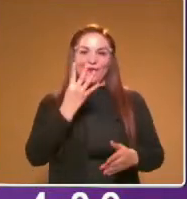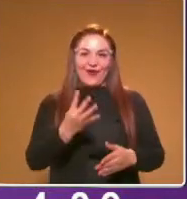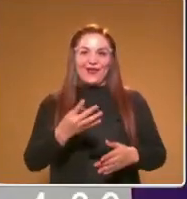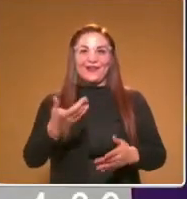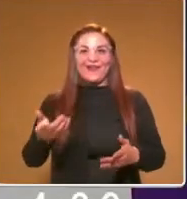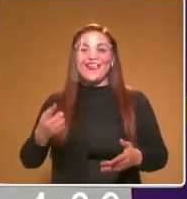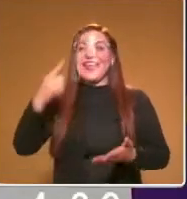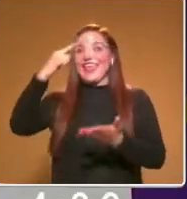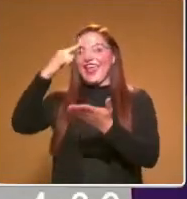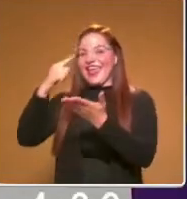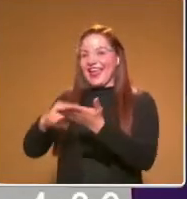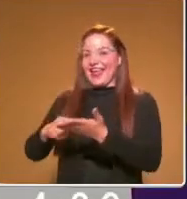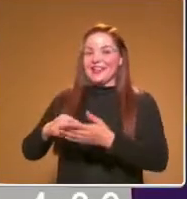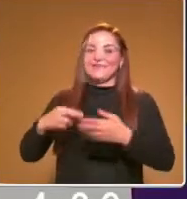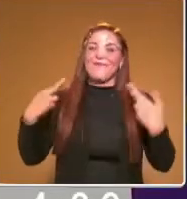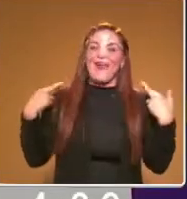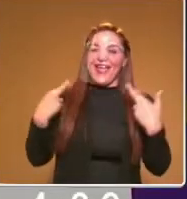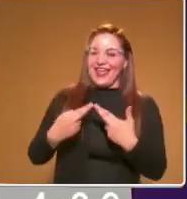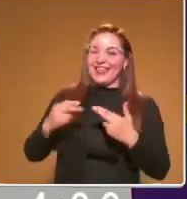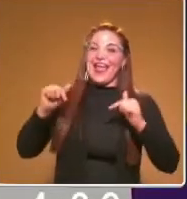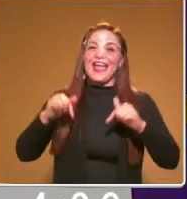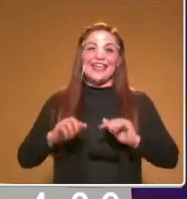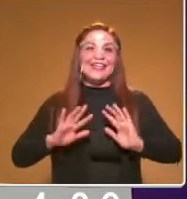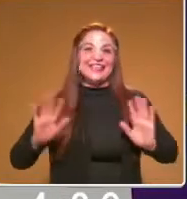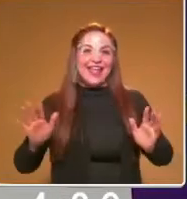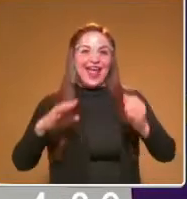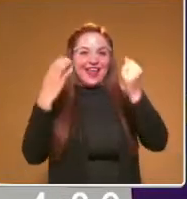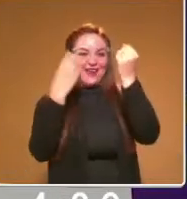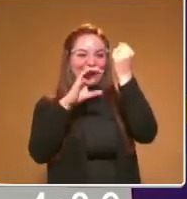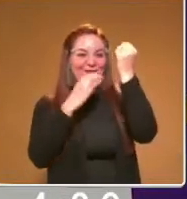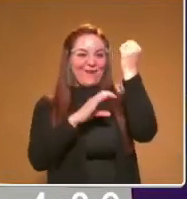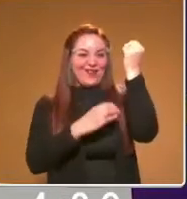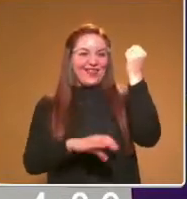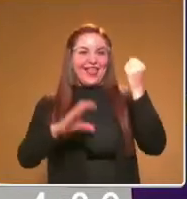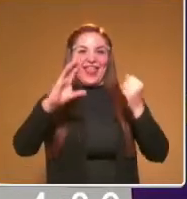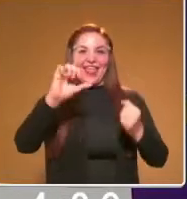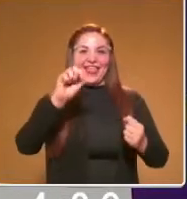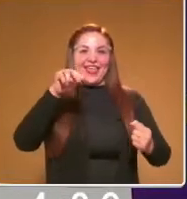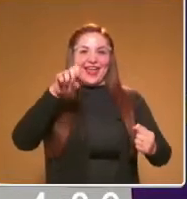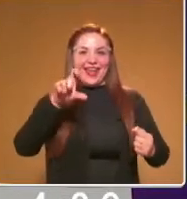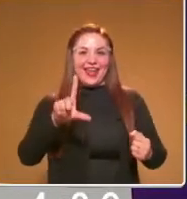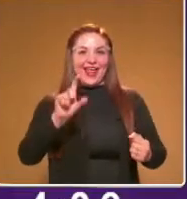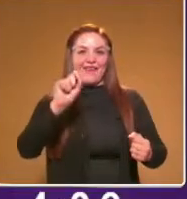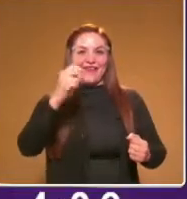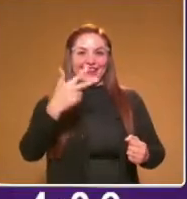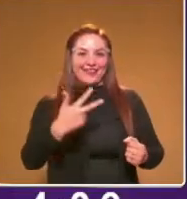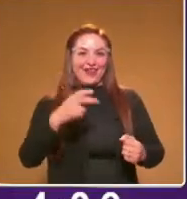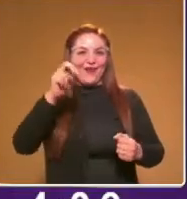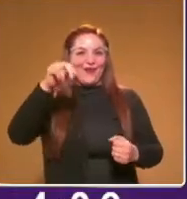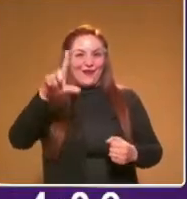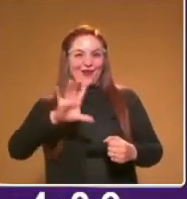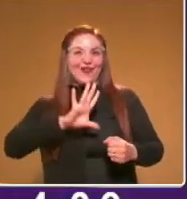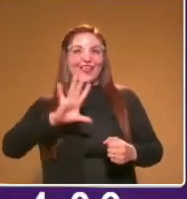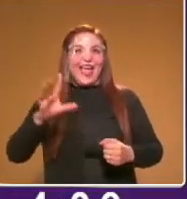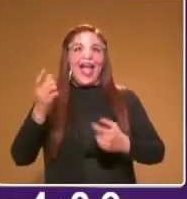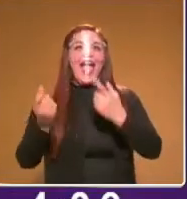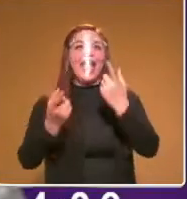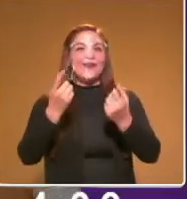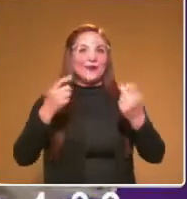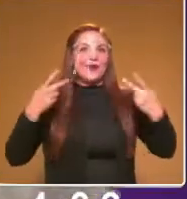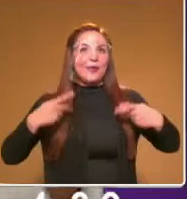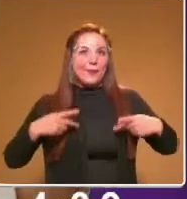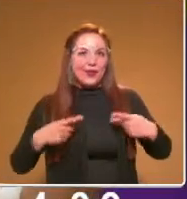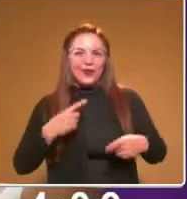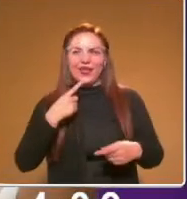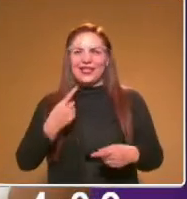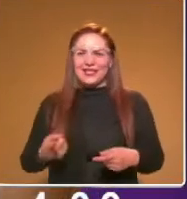qué, maestra. ¿Qué, maestra? Pues aquí ya la zona de comentarios del canal 28 Nuevo León. Recuerda que a lo mejor habrá personas que dicen, ¿y